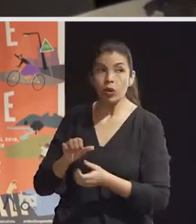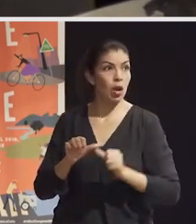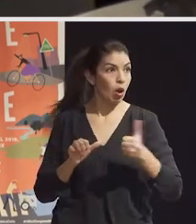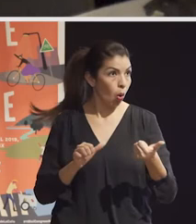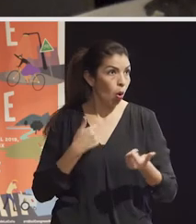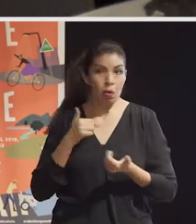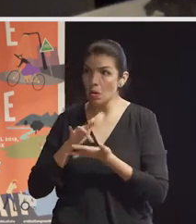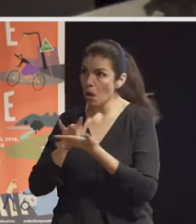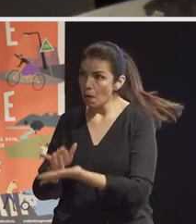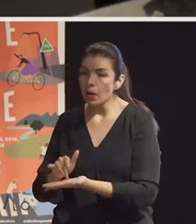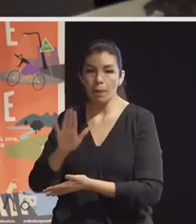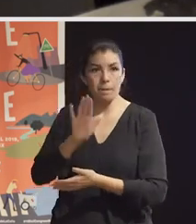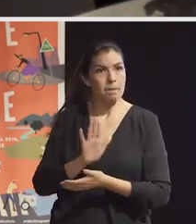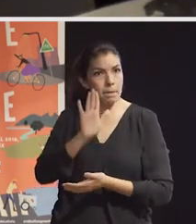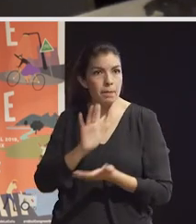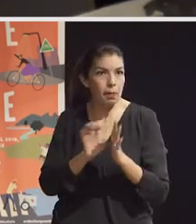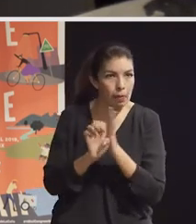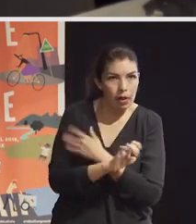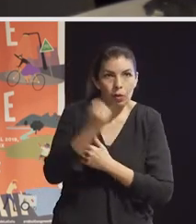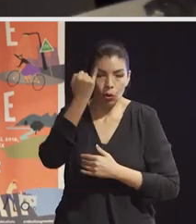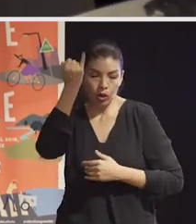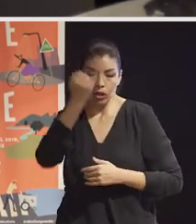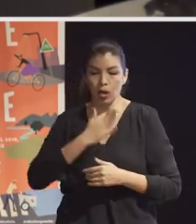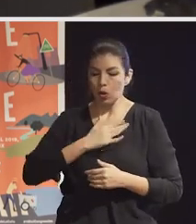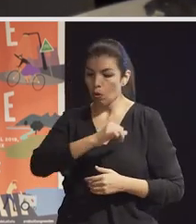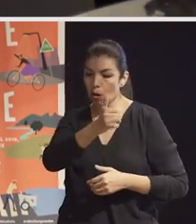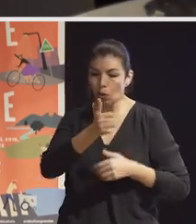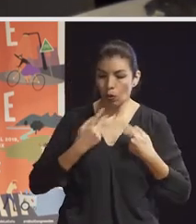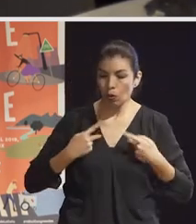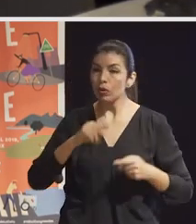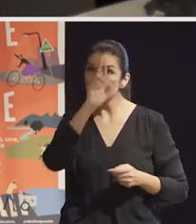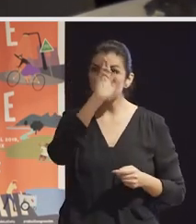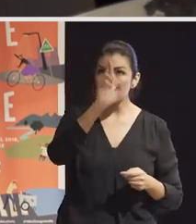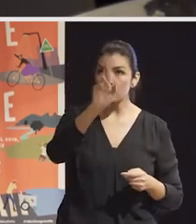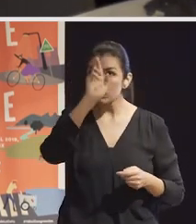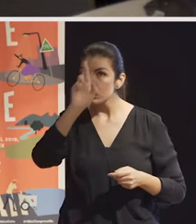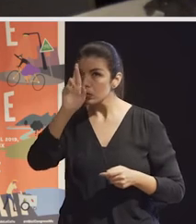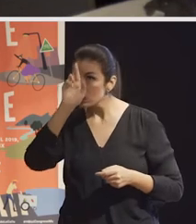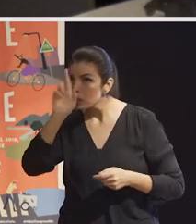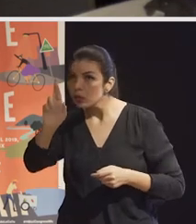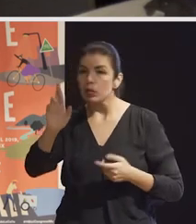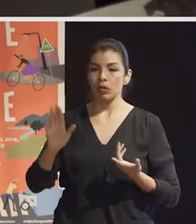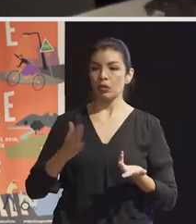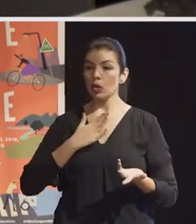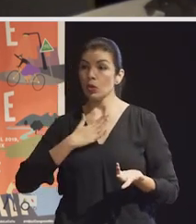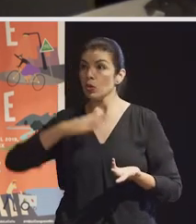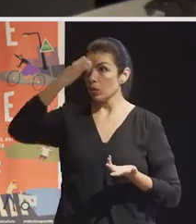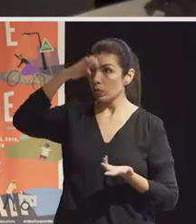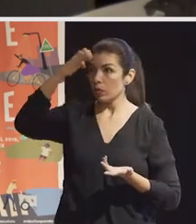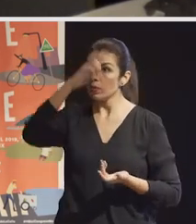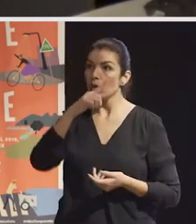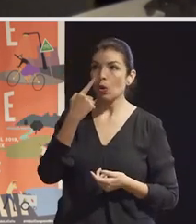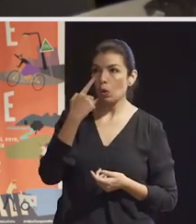ser tolerante etcétera entonces en mi experiencia ha visto que cuando quiere rescatar un espacio público quieres crear un espacio educativo o